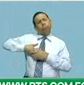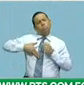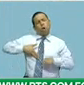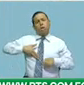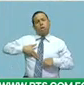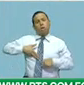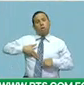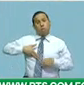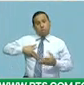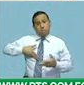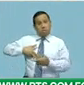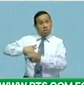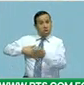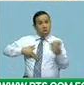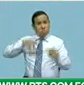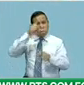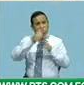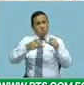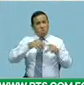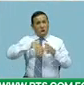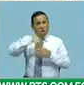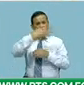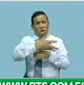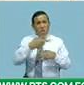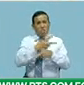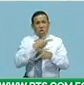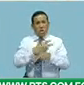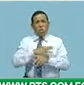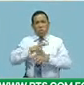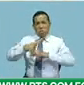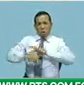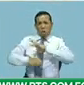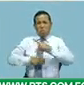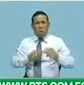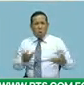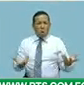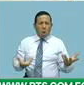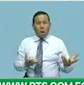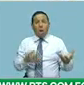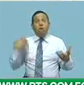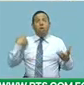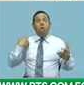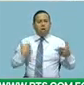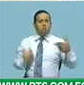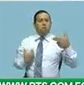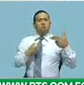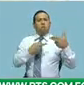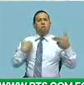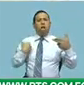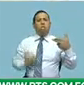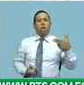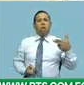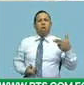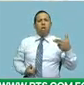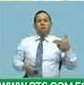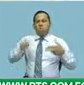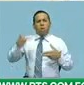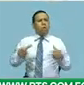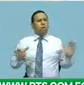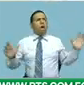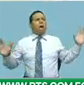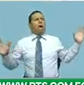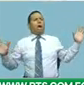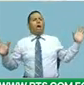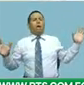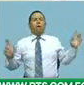que están armados saben que los ciudadanos no están armados saben que no habrá respuesta ciudadano tiene derecho dentro de la ley